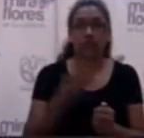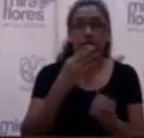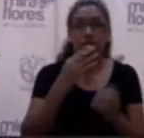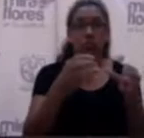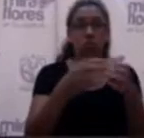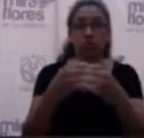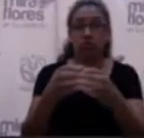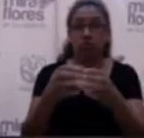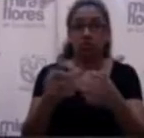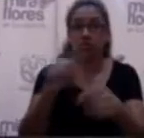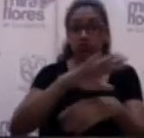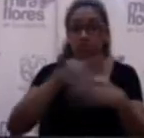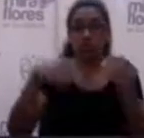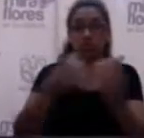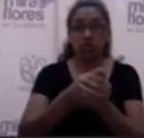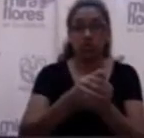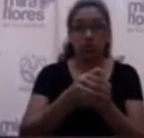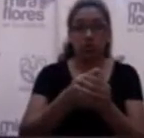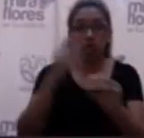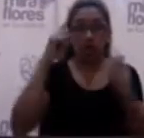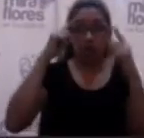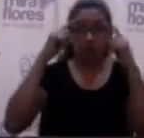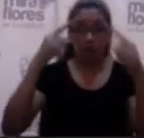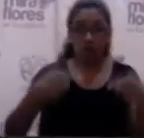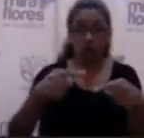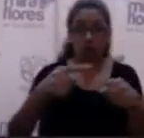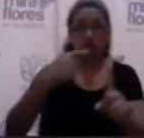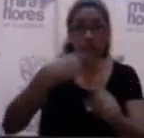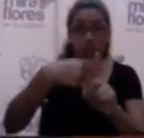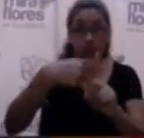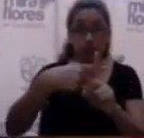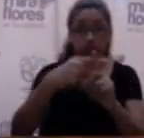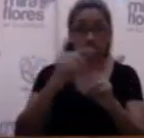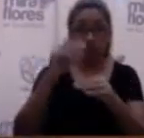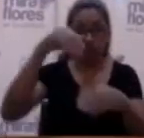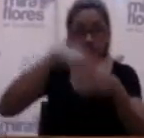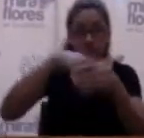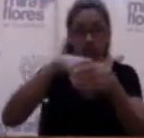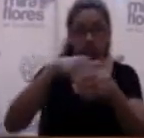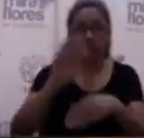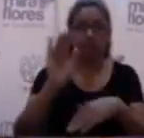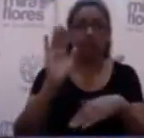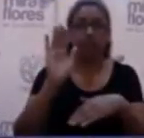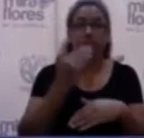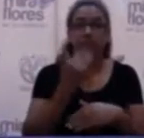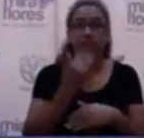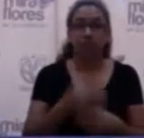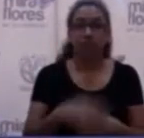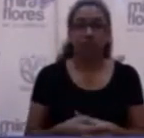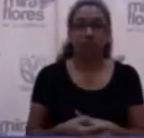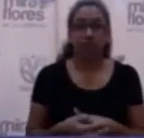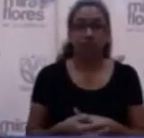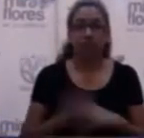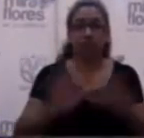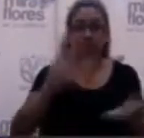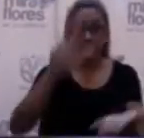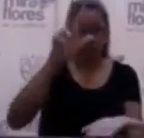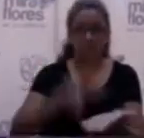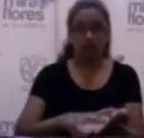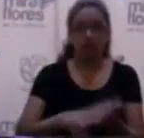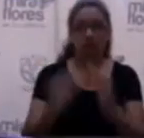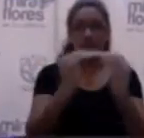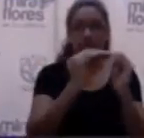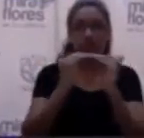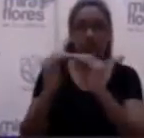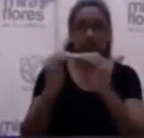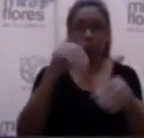del Consejo de Coordinación Local que estén a favor de aprobarlo, sino hacen expresar la señal de conformidad. Se aprueba por